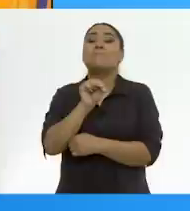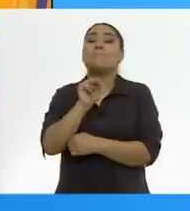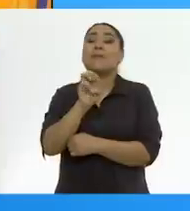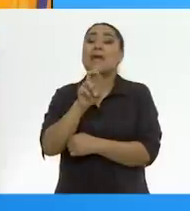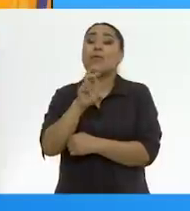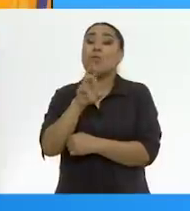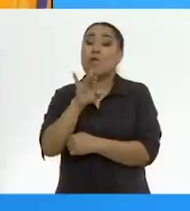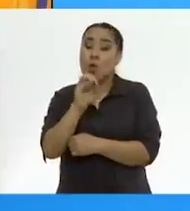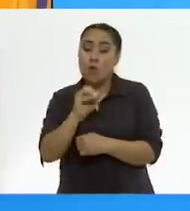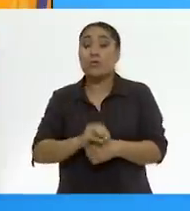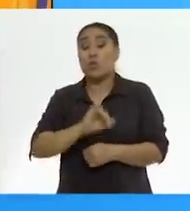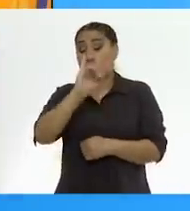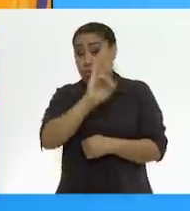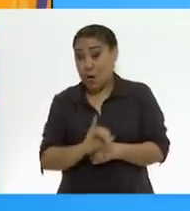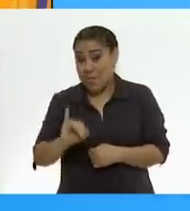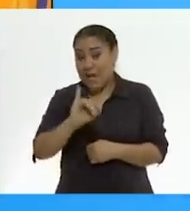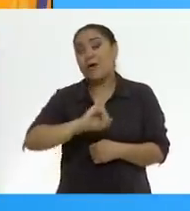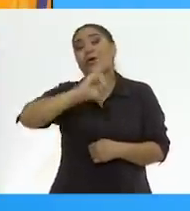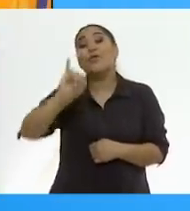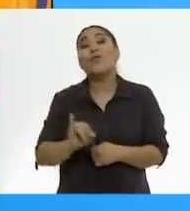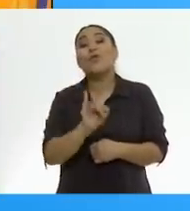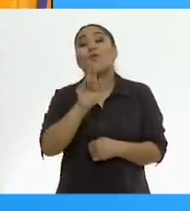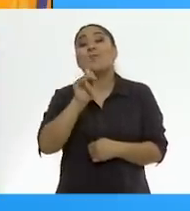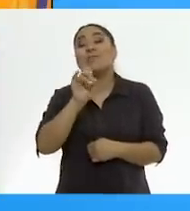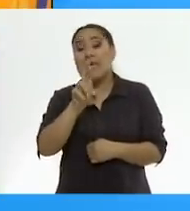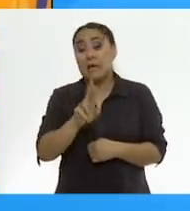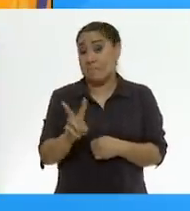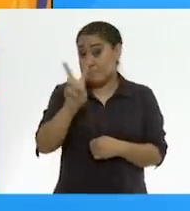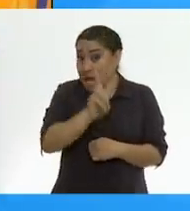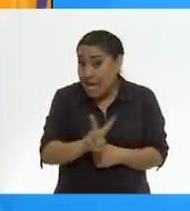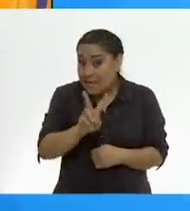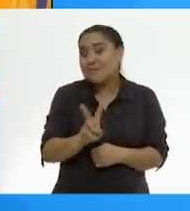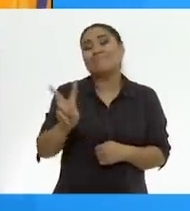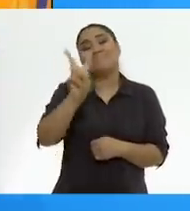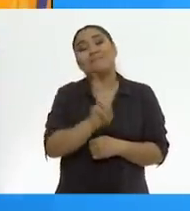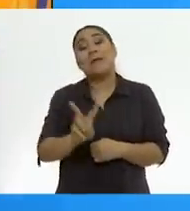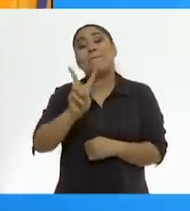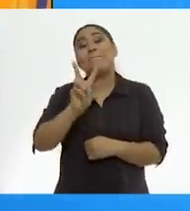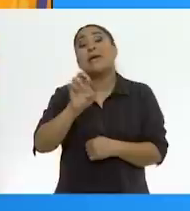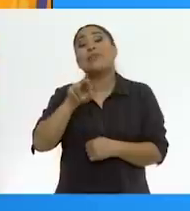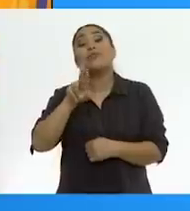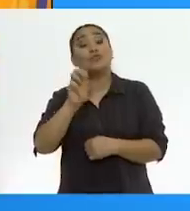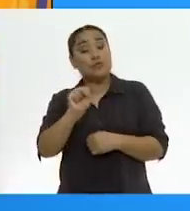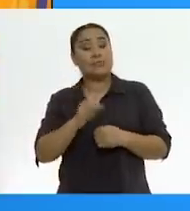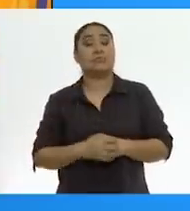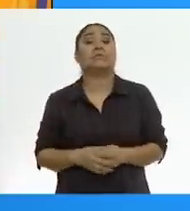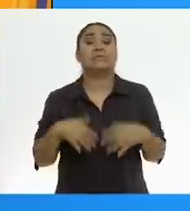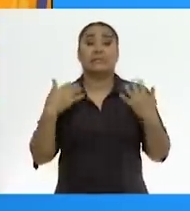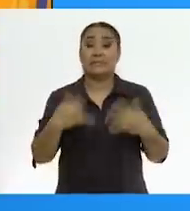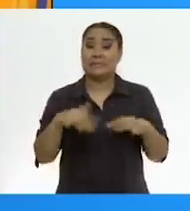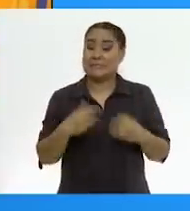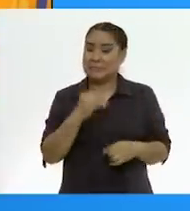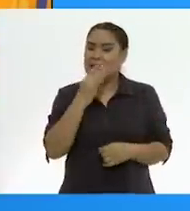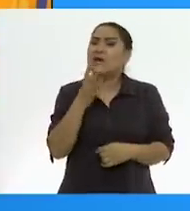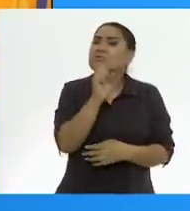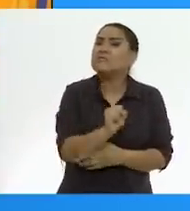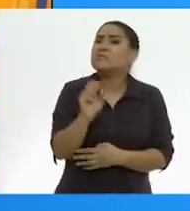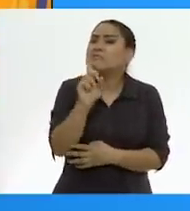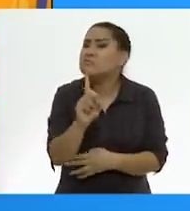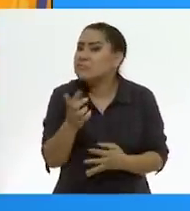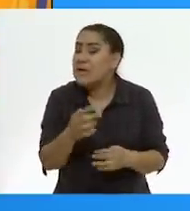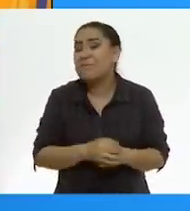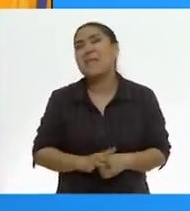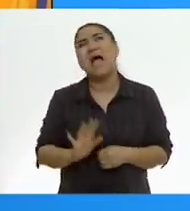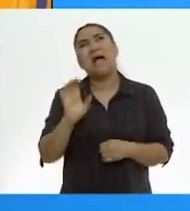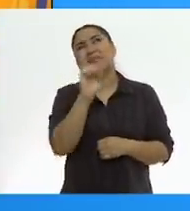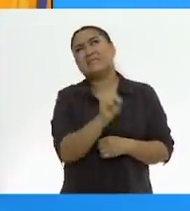Mercurio. Jueves, día de Júpiter. Viernes, día de Venus. ¡Wow! ¿Y el sábado y el domingo? Ah,